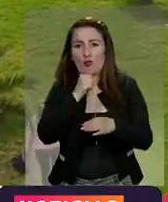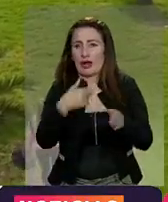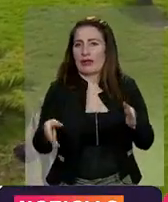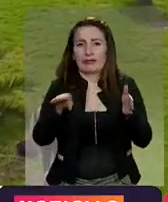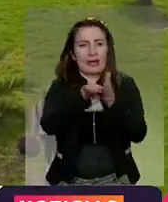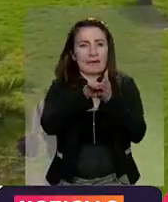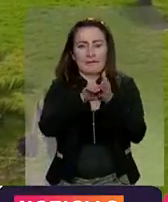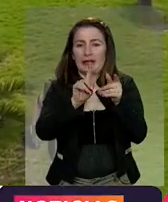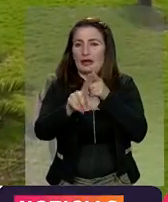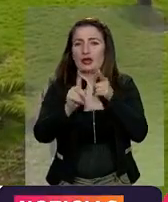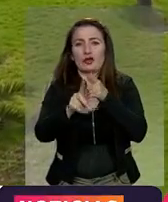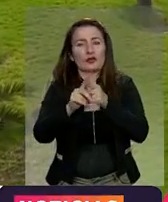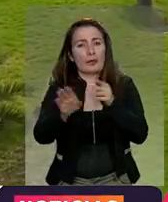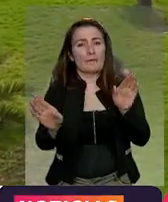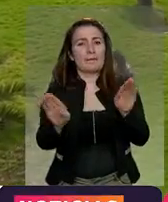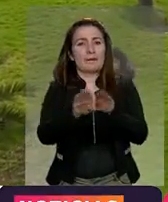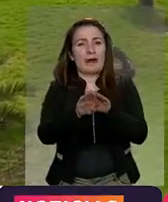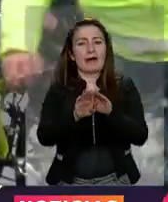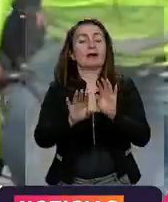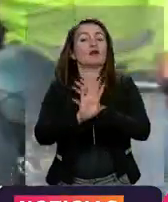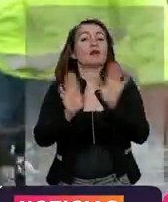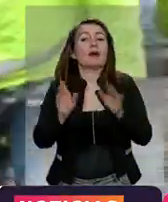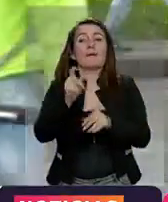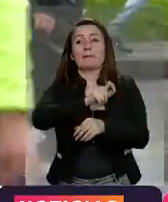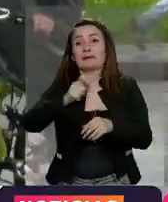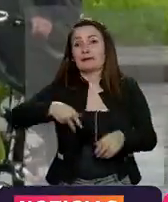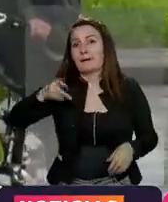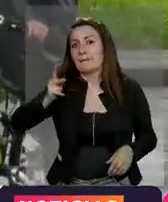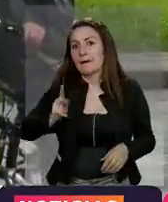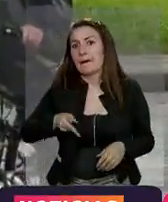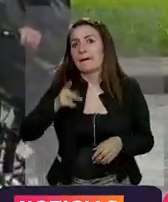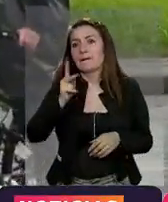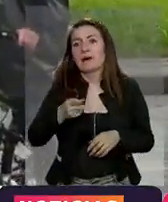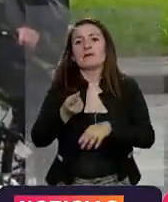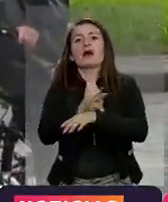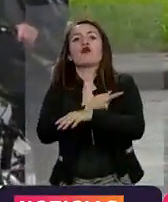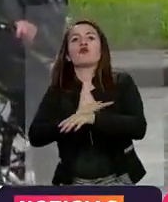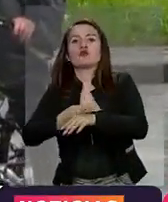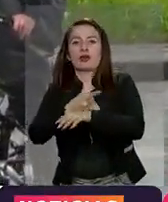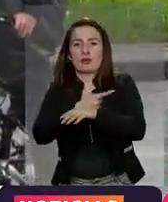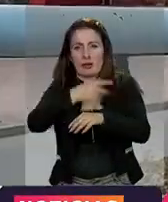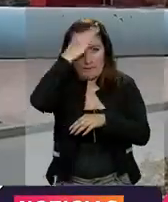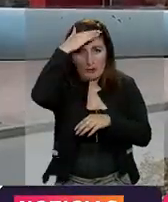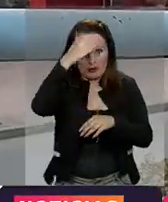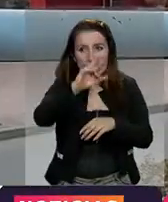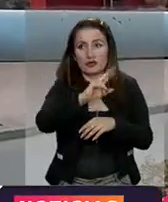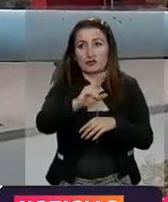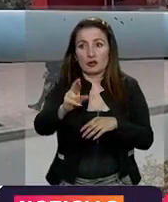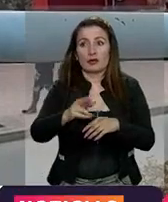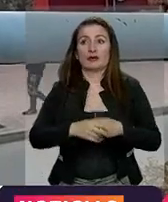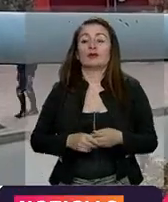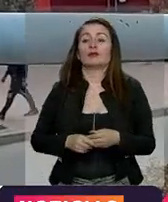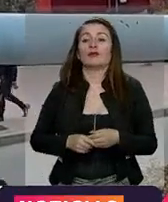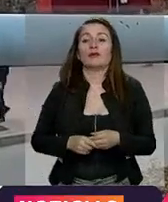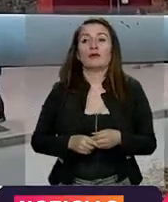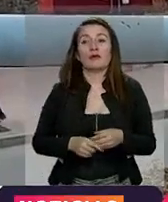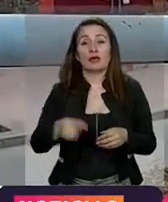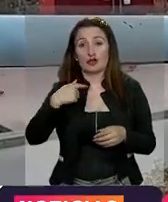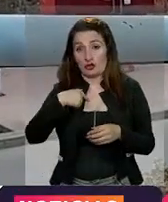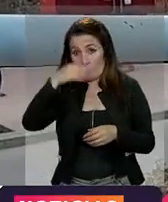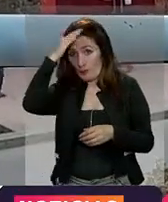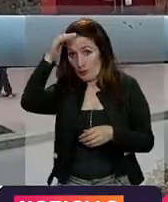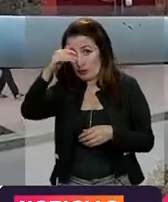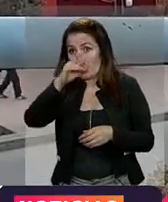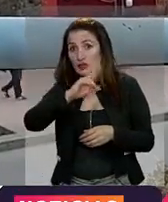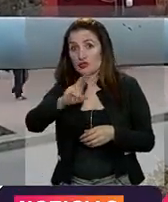el municipio ha generado que muchas personas deban caminar durante una hora desde el Portal Sur. Me tengo que caminar 40 minutos del Portal Sur